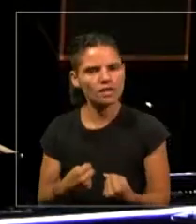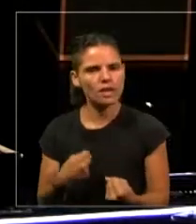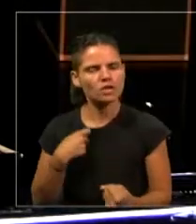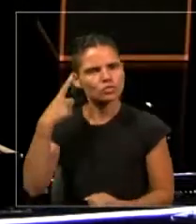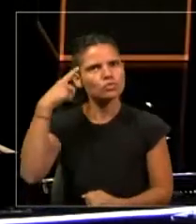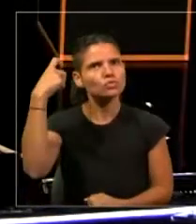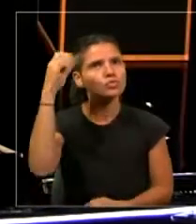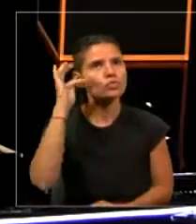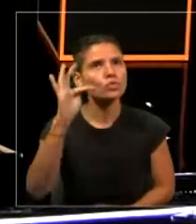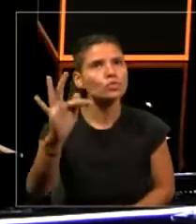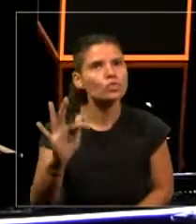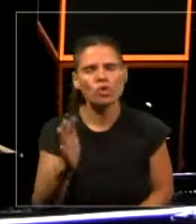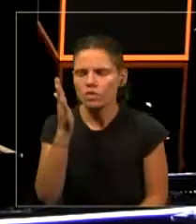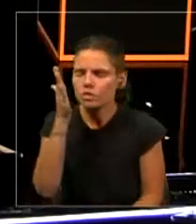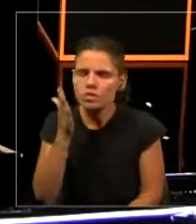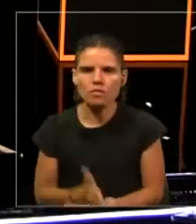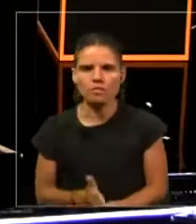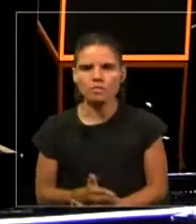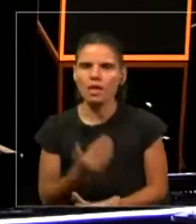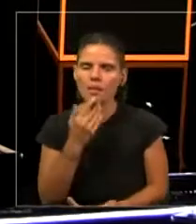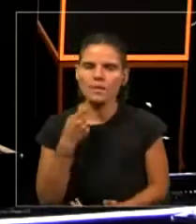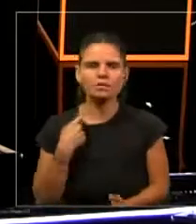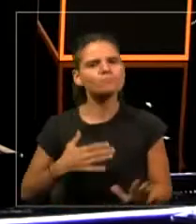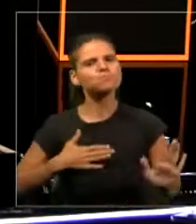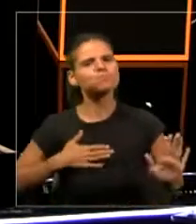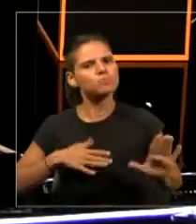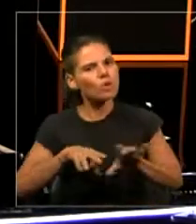esperanza. Debemos comprometernos en esa